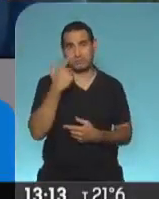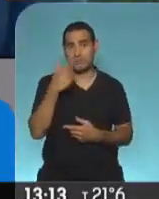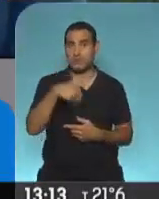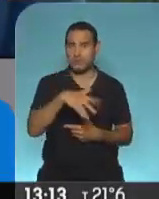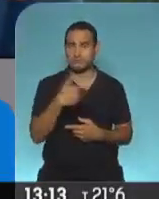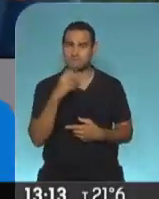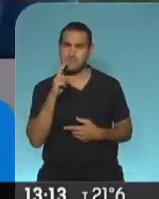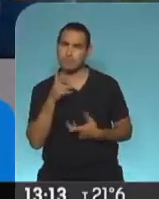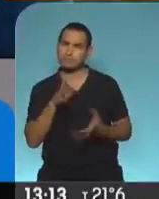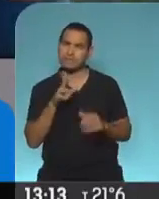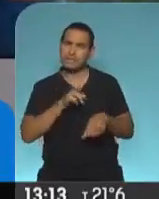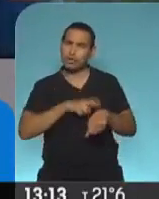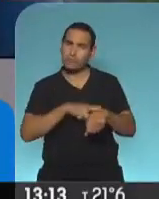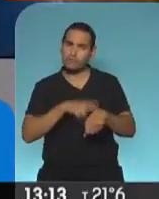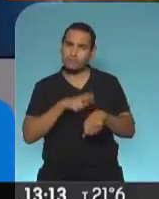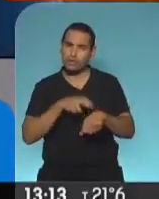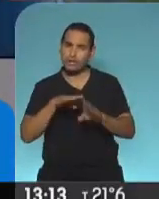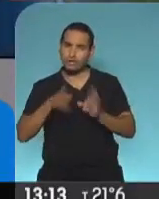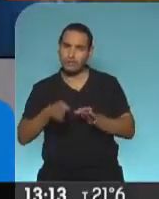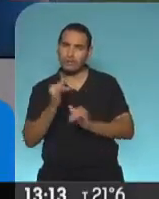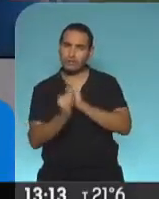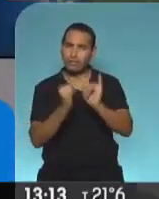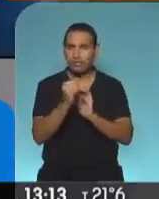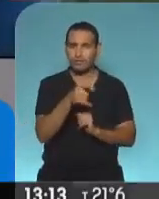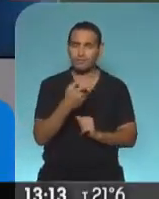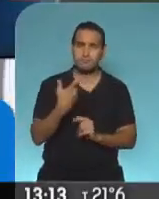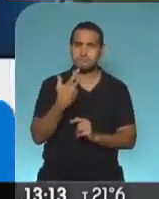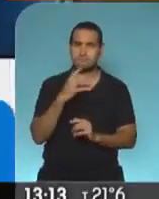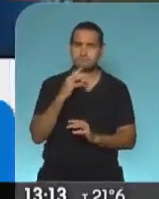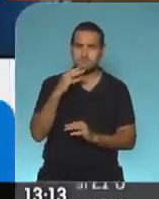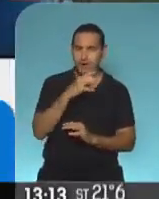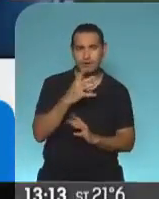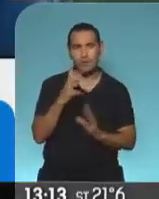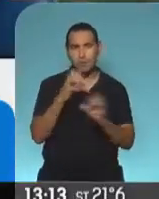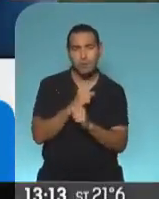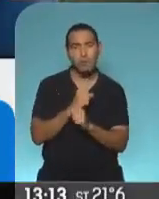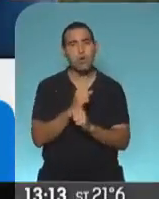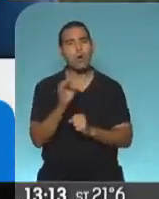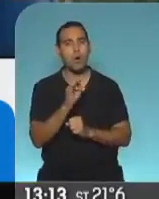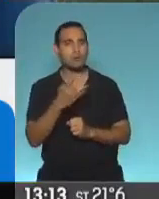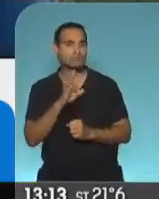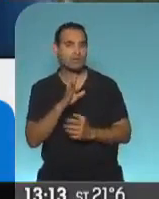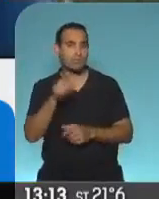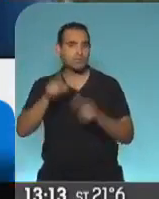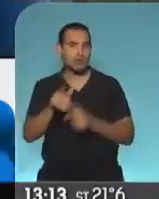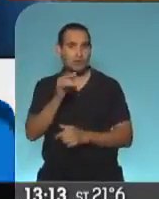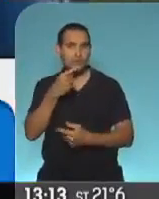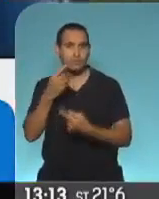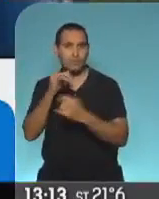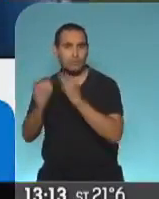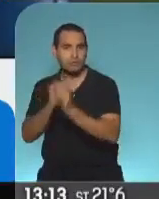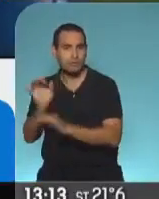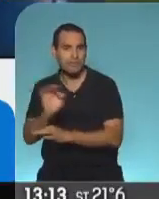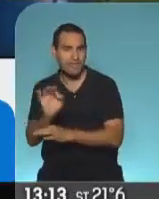mala interpretación de las recomendaciones de las cámaras que señalaba usted y la no consulta justamente a las víctimas a partir de una legislación que